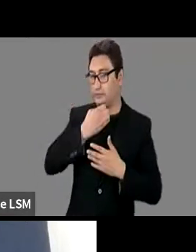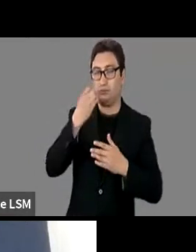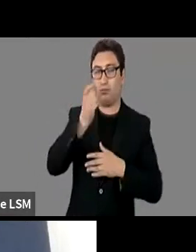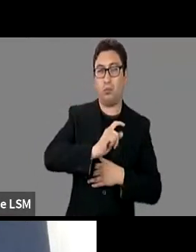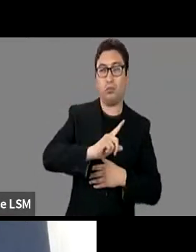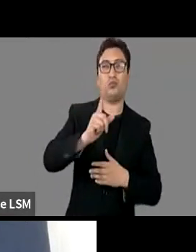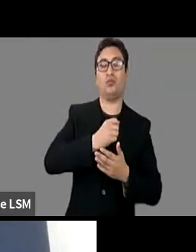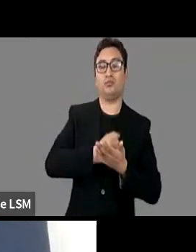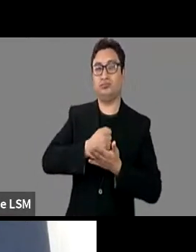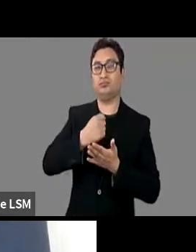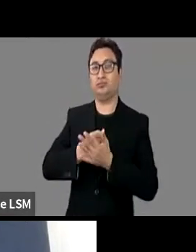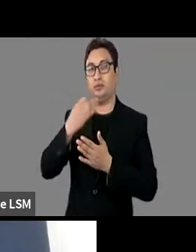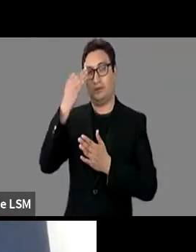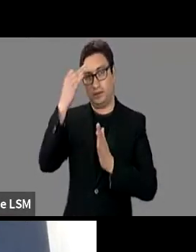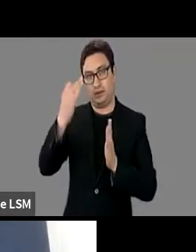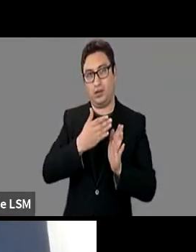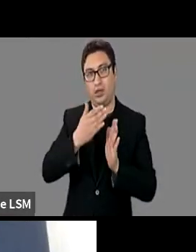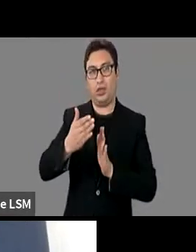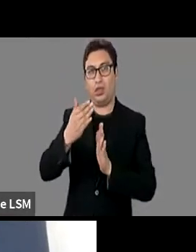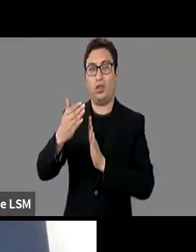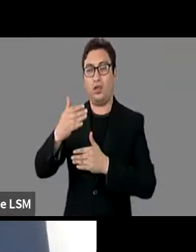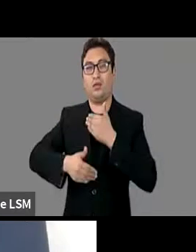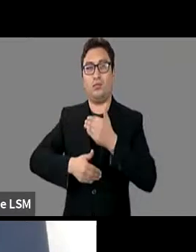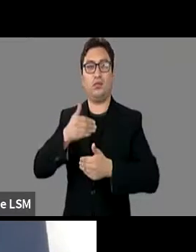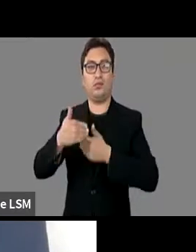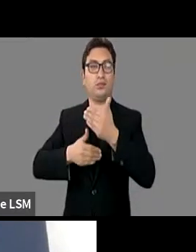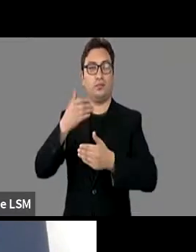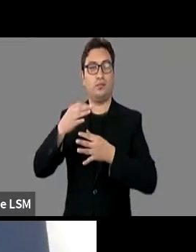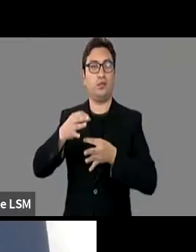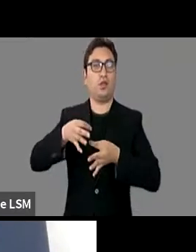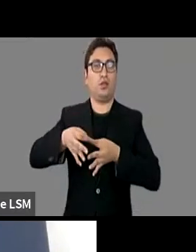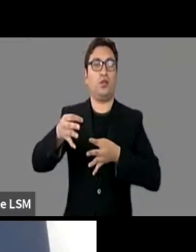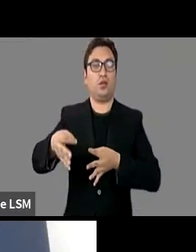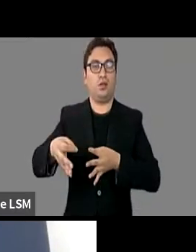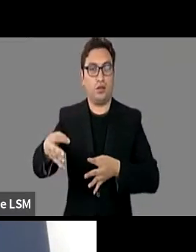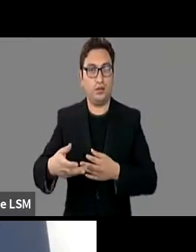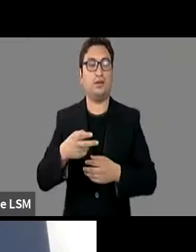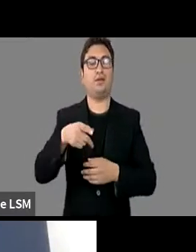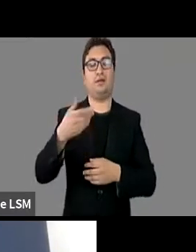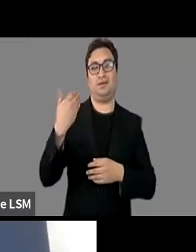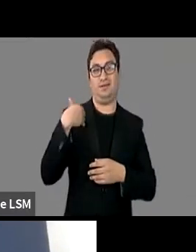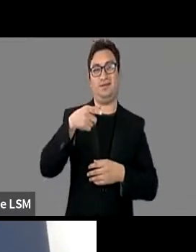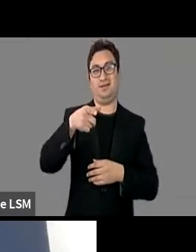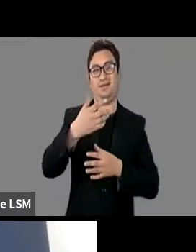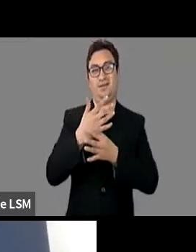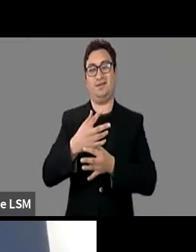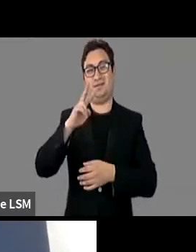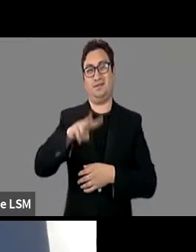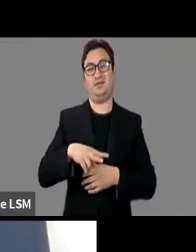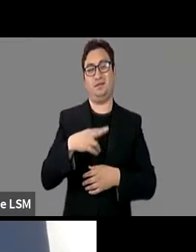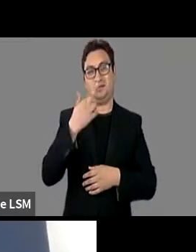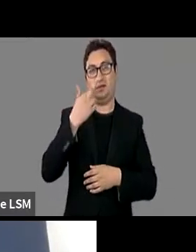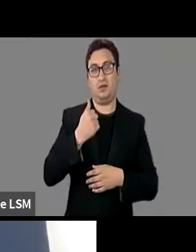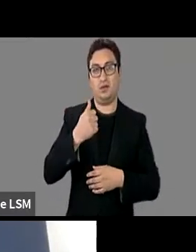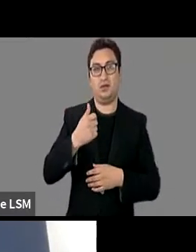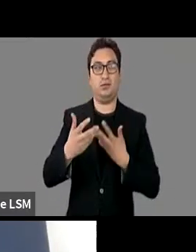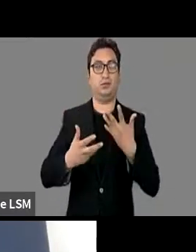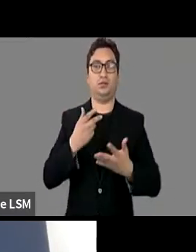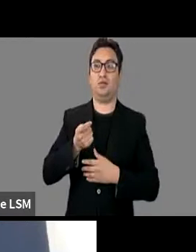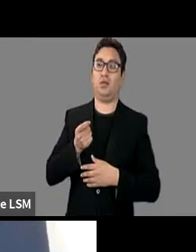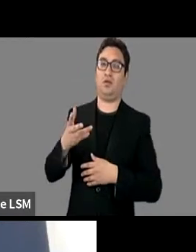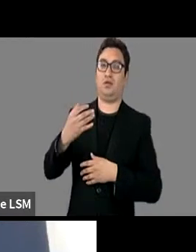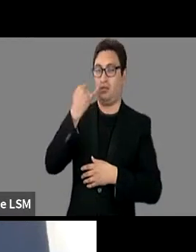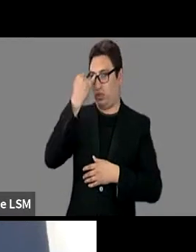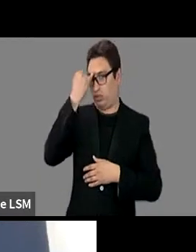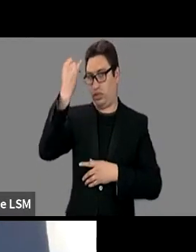más un proceso, y como bien lo dices, viene más el estigma y el estereotipo en contra de